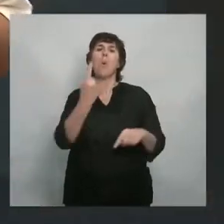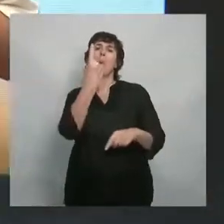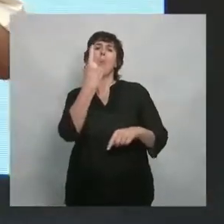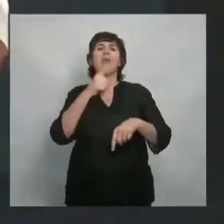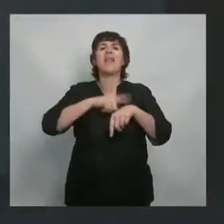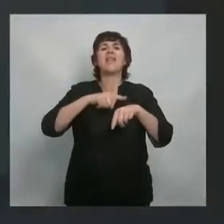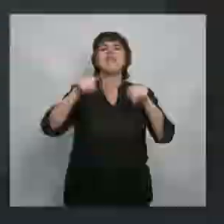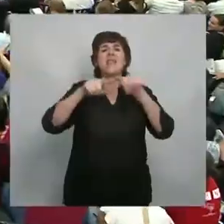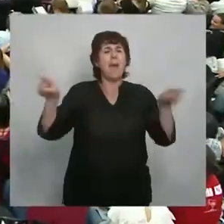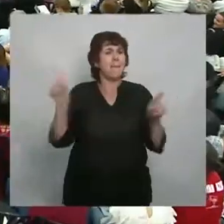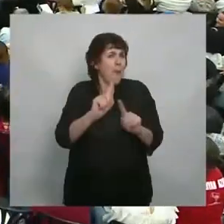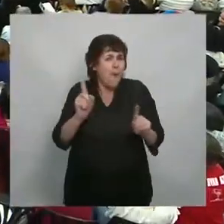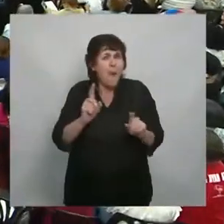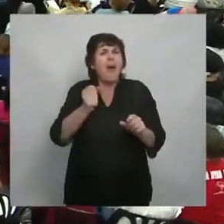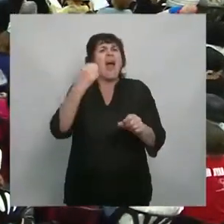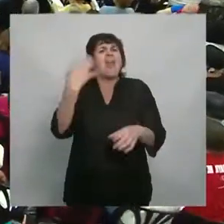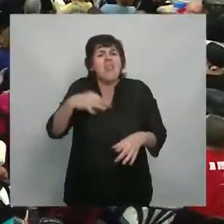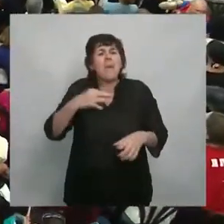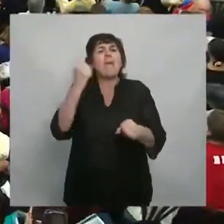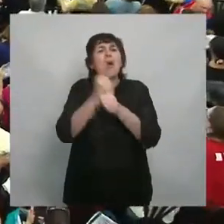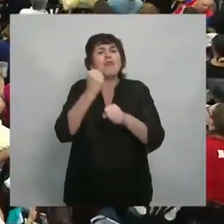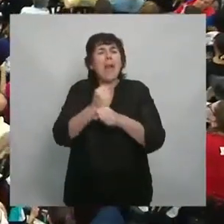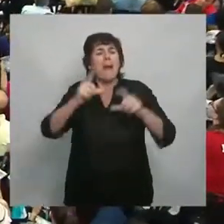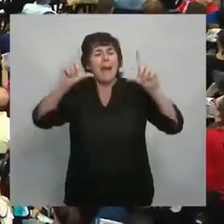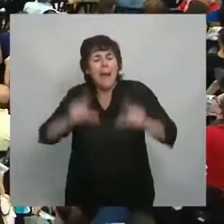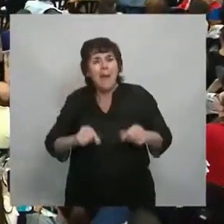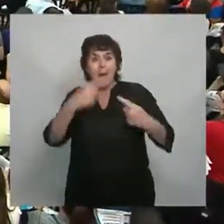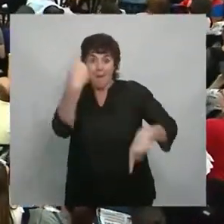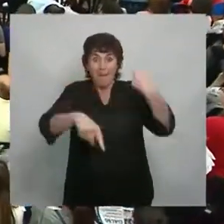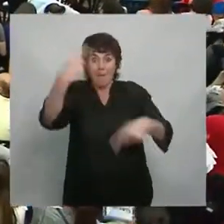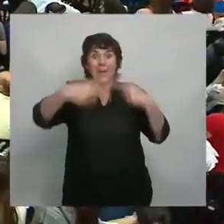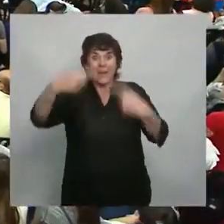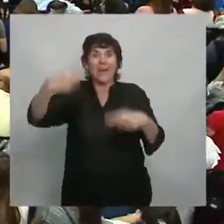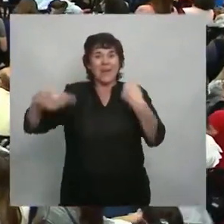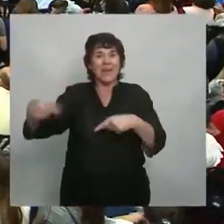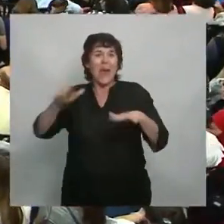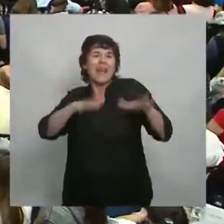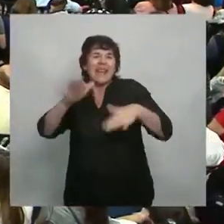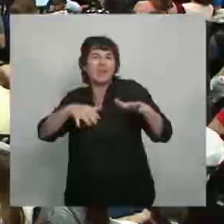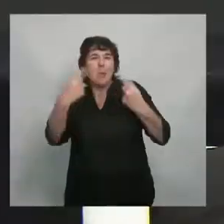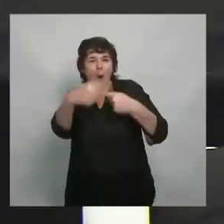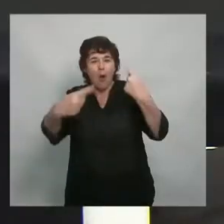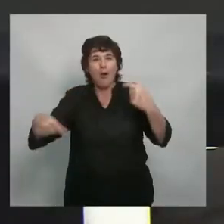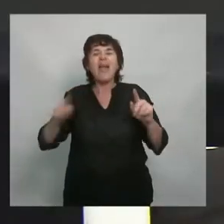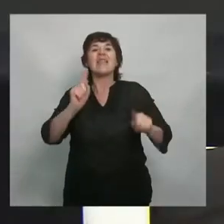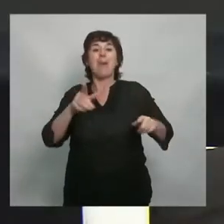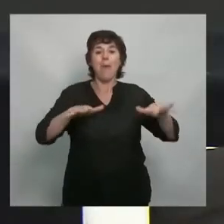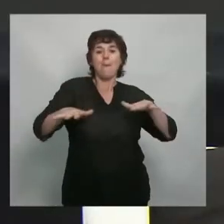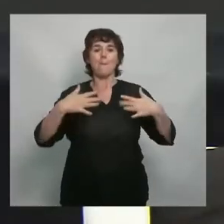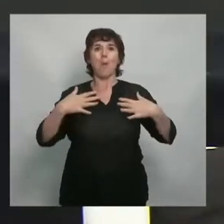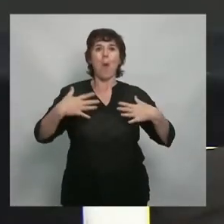Trabajar intensamente con esa riqueza polirrítmica y con ese movimiento